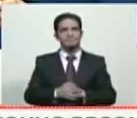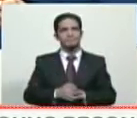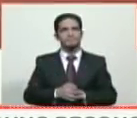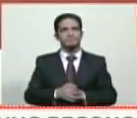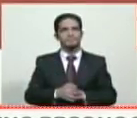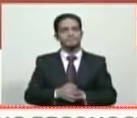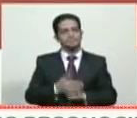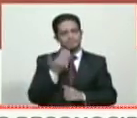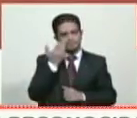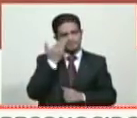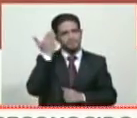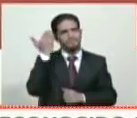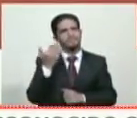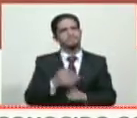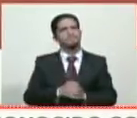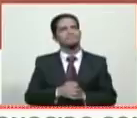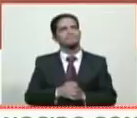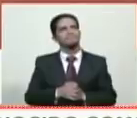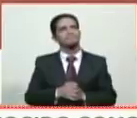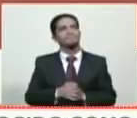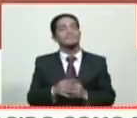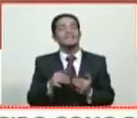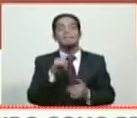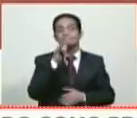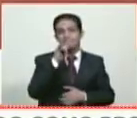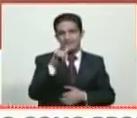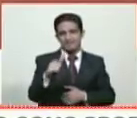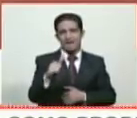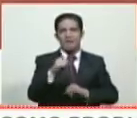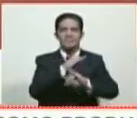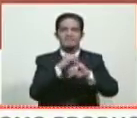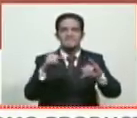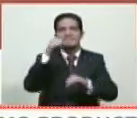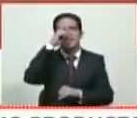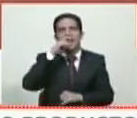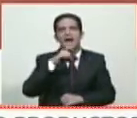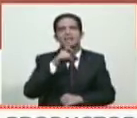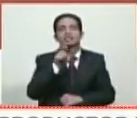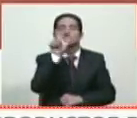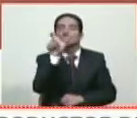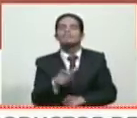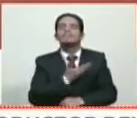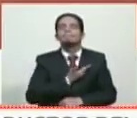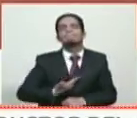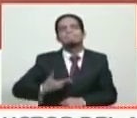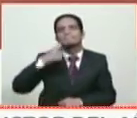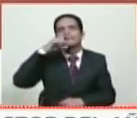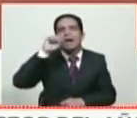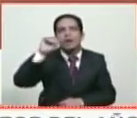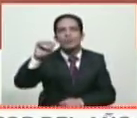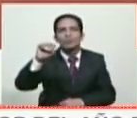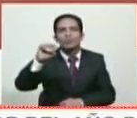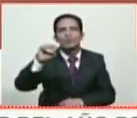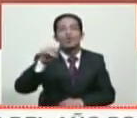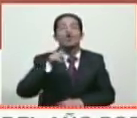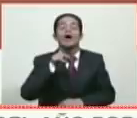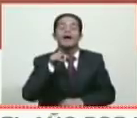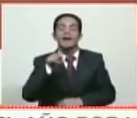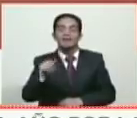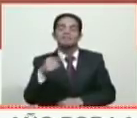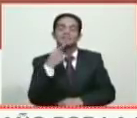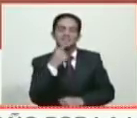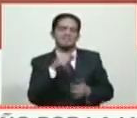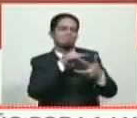más, porque en su mensaje de Año Nuevo del presidente Nicolás Maduro estableció lo que va a ser las